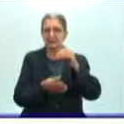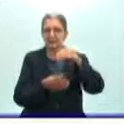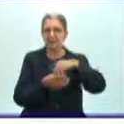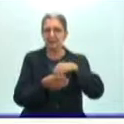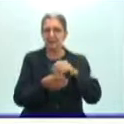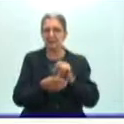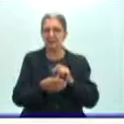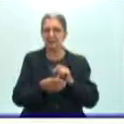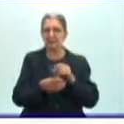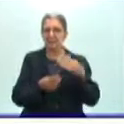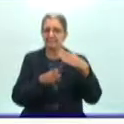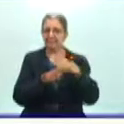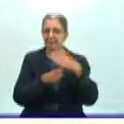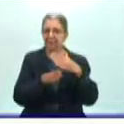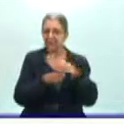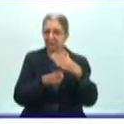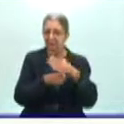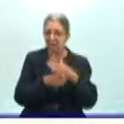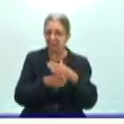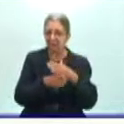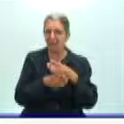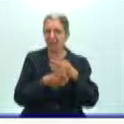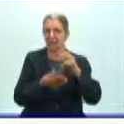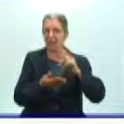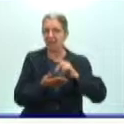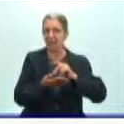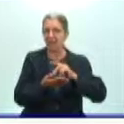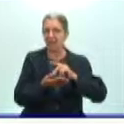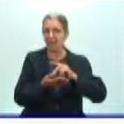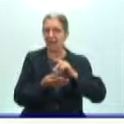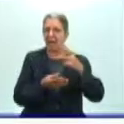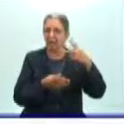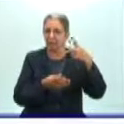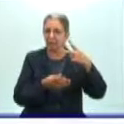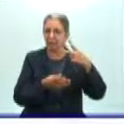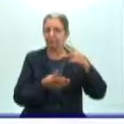será la mitad de la amplitud del ángulo central.